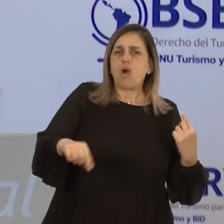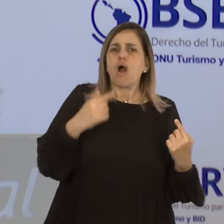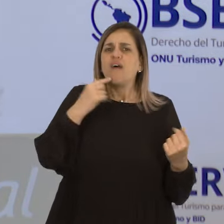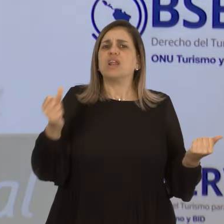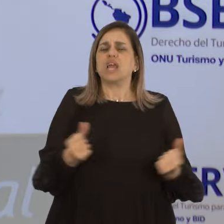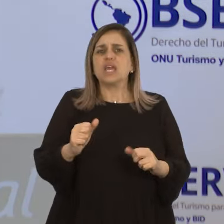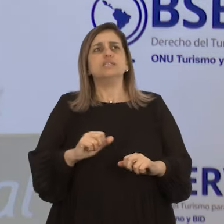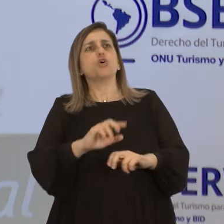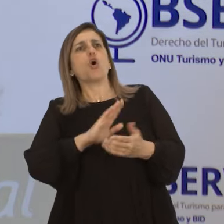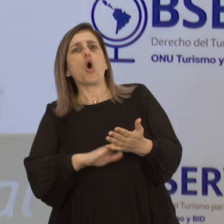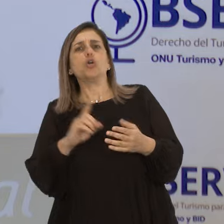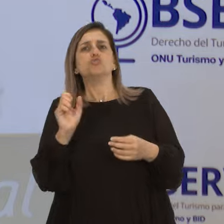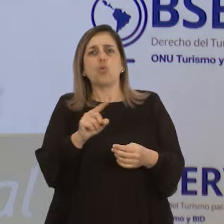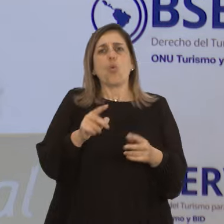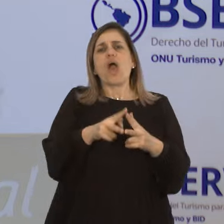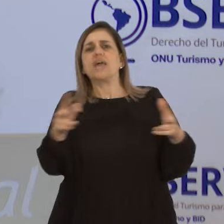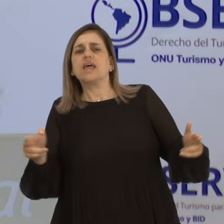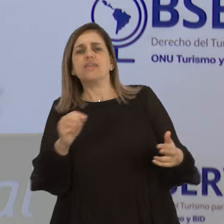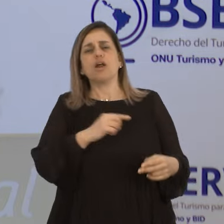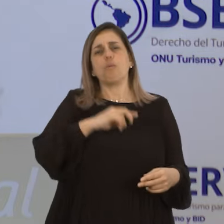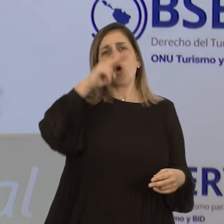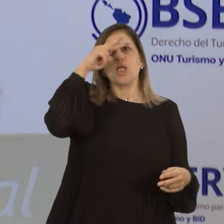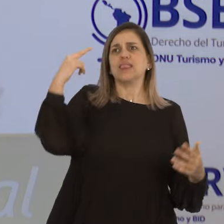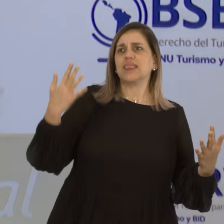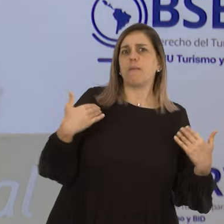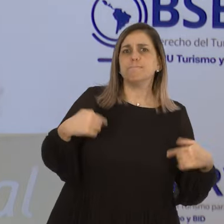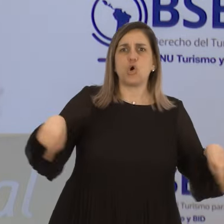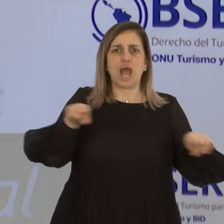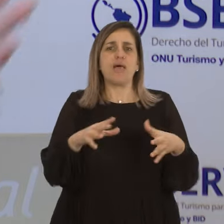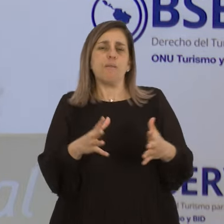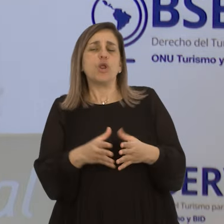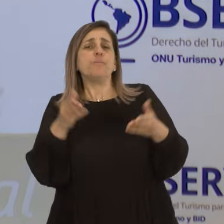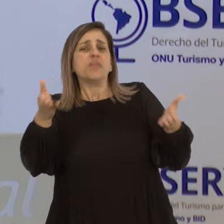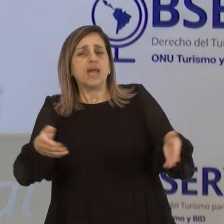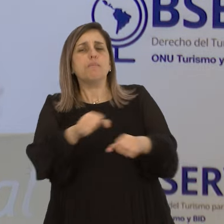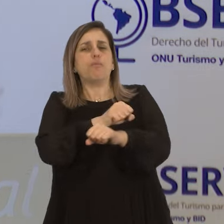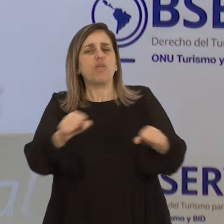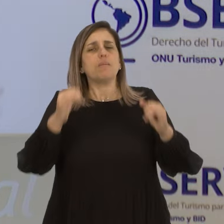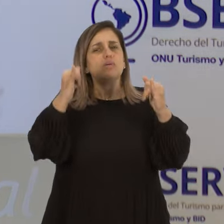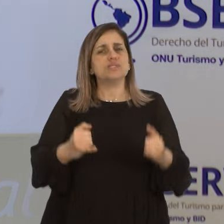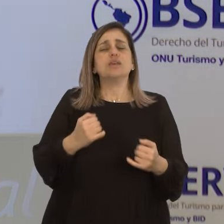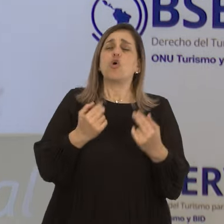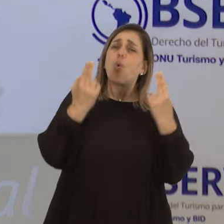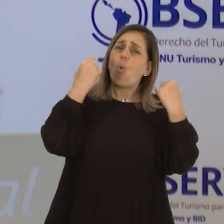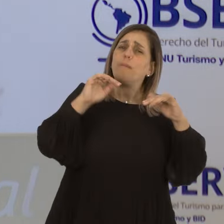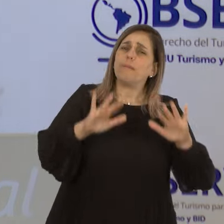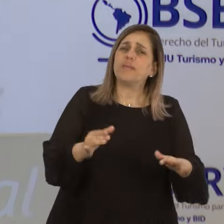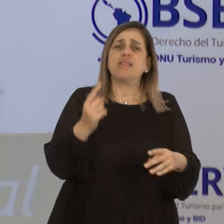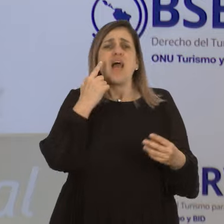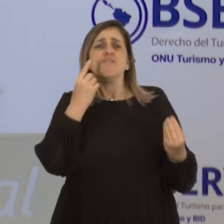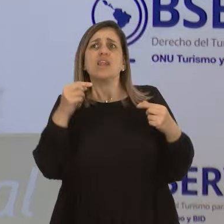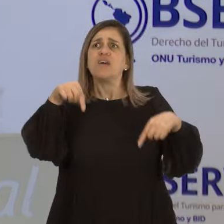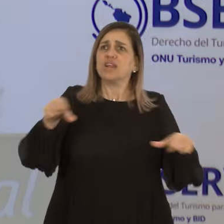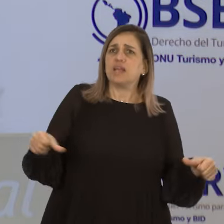¿Qué hizo tal país con la estadía de temporada? ¿Qué hizo tal país? Bueno, y ahí nos permite con humildad y